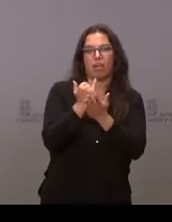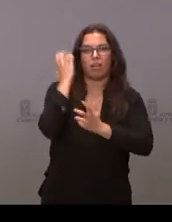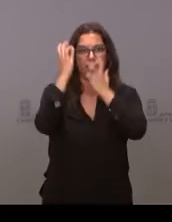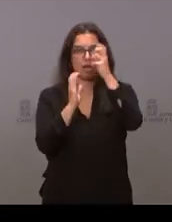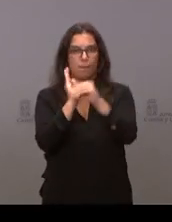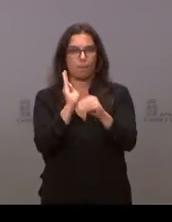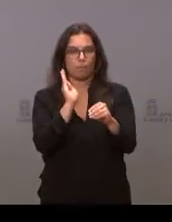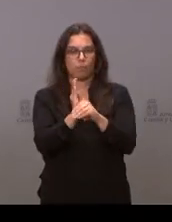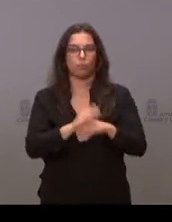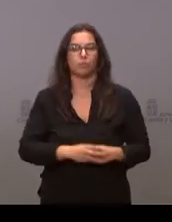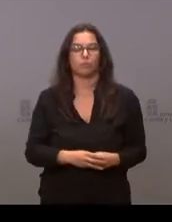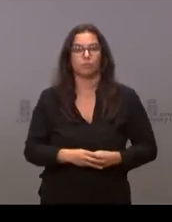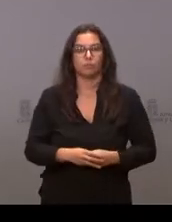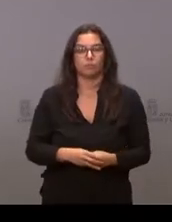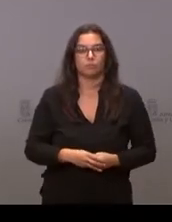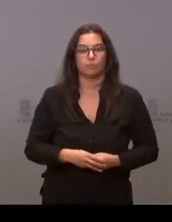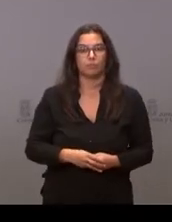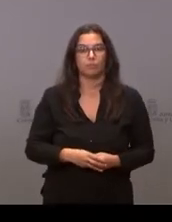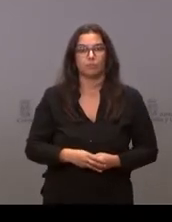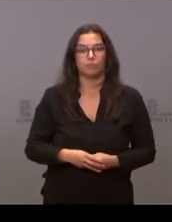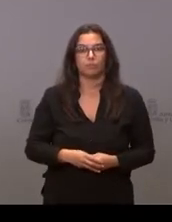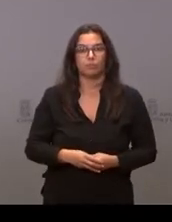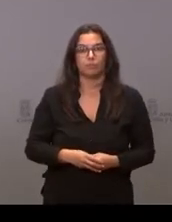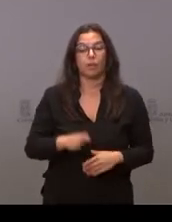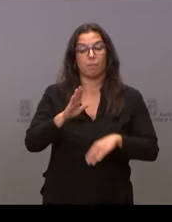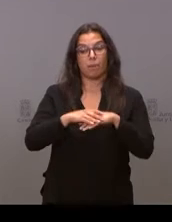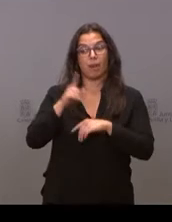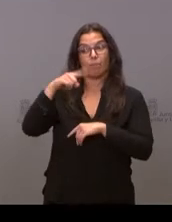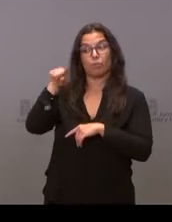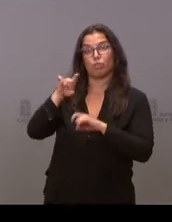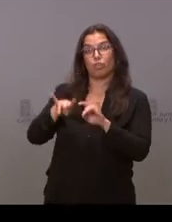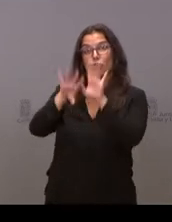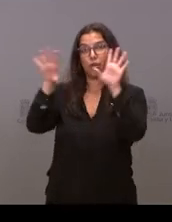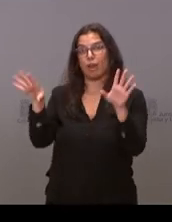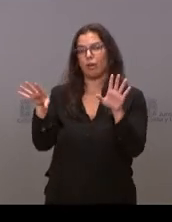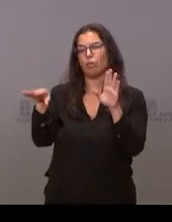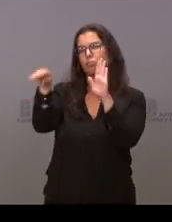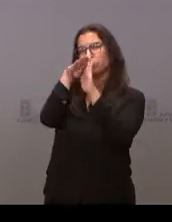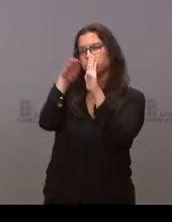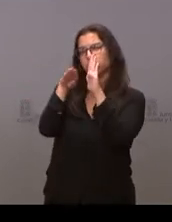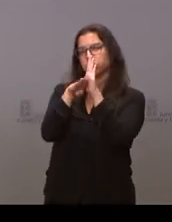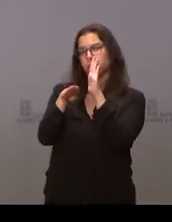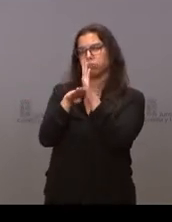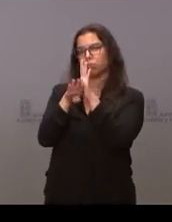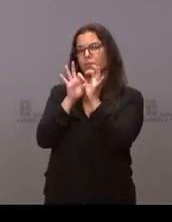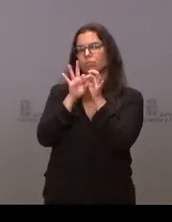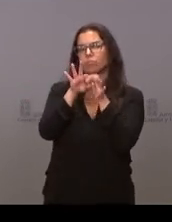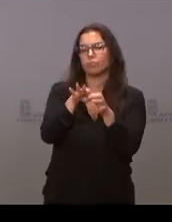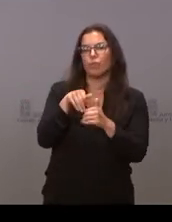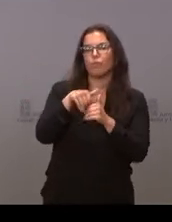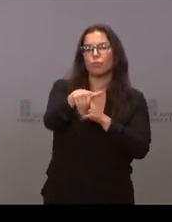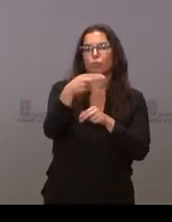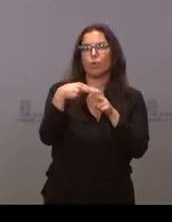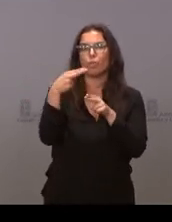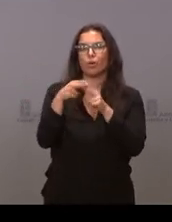En los verdaderos profesionales del campo, cuando defináis las líneas maestras de la futura política